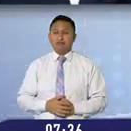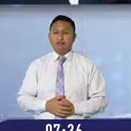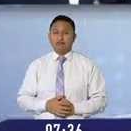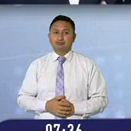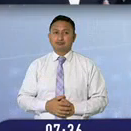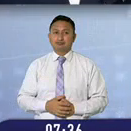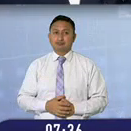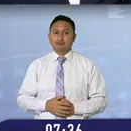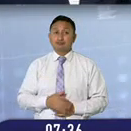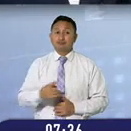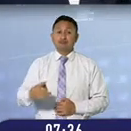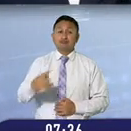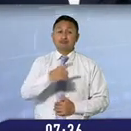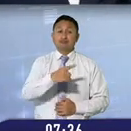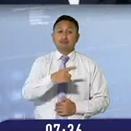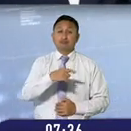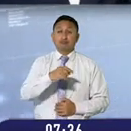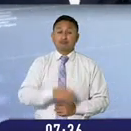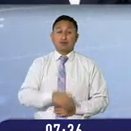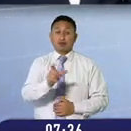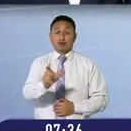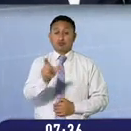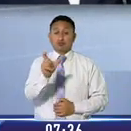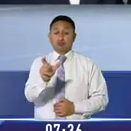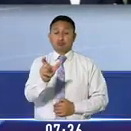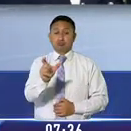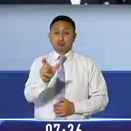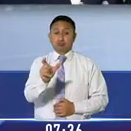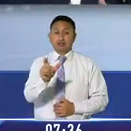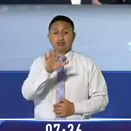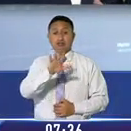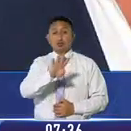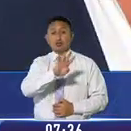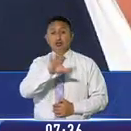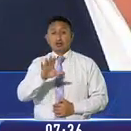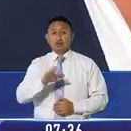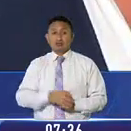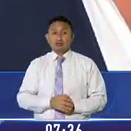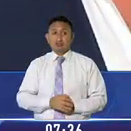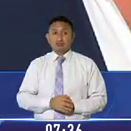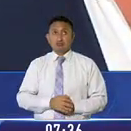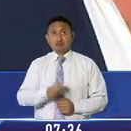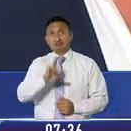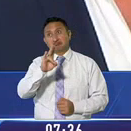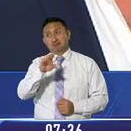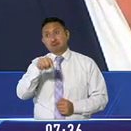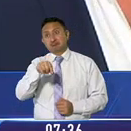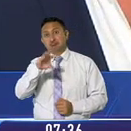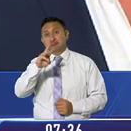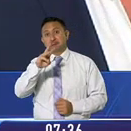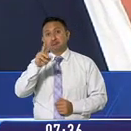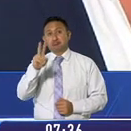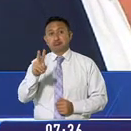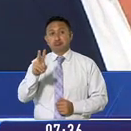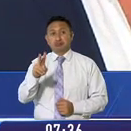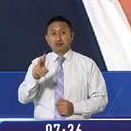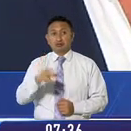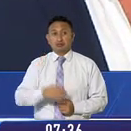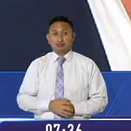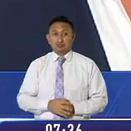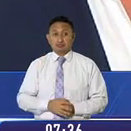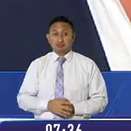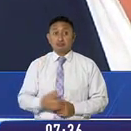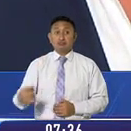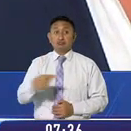mucho más grande, que va desde el 5,45 hasta el 7,62, que realmente son